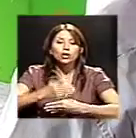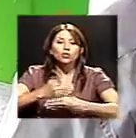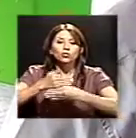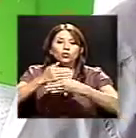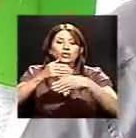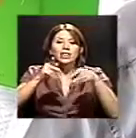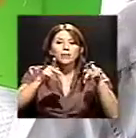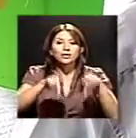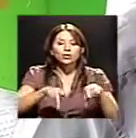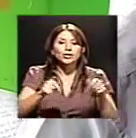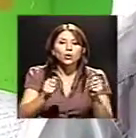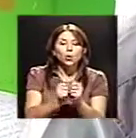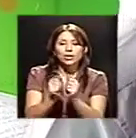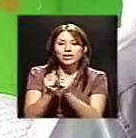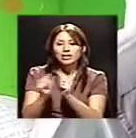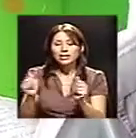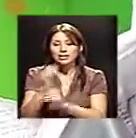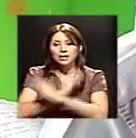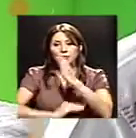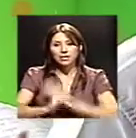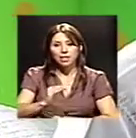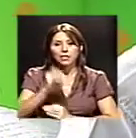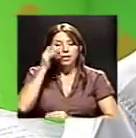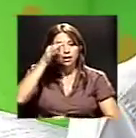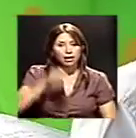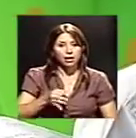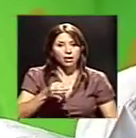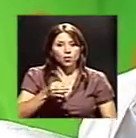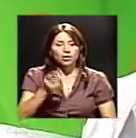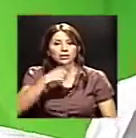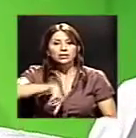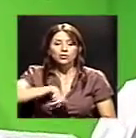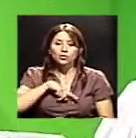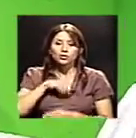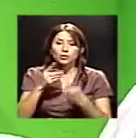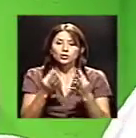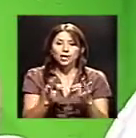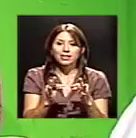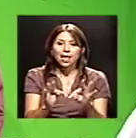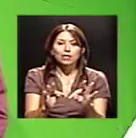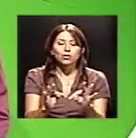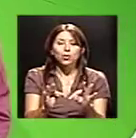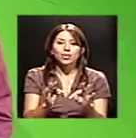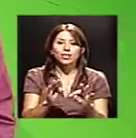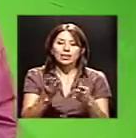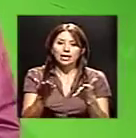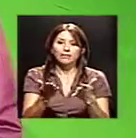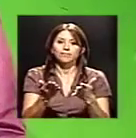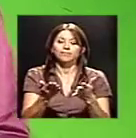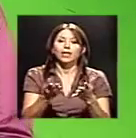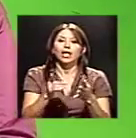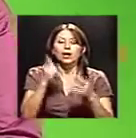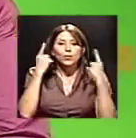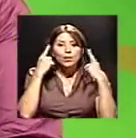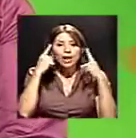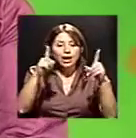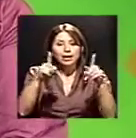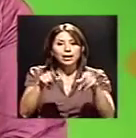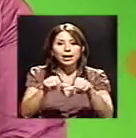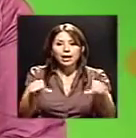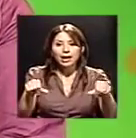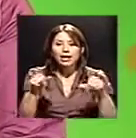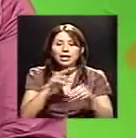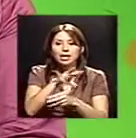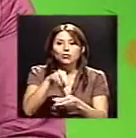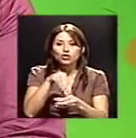con discapacidad y sin discapacidad. Creo que si estamos tratando de pelear por espacios inclusivos,